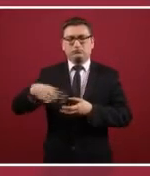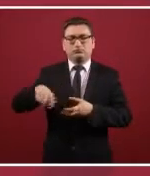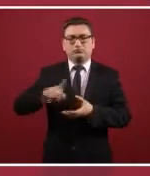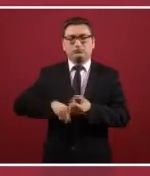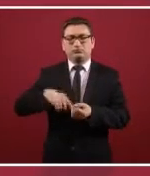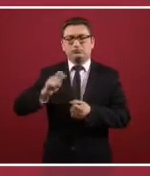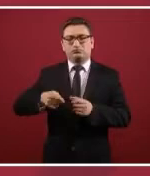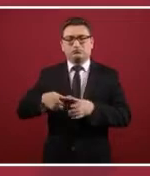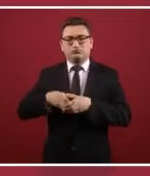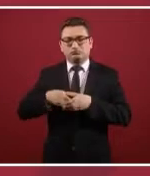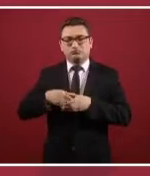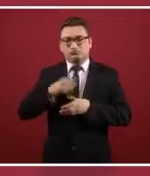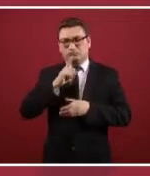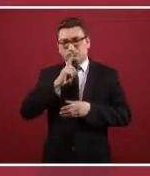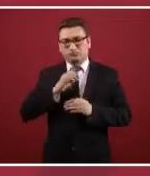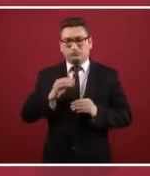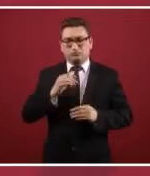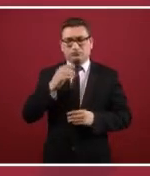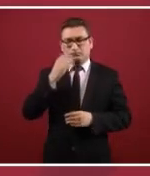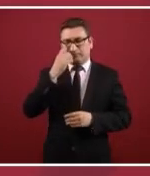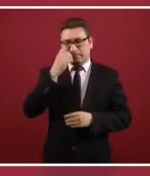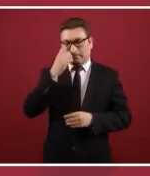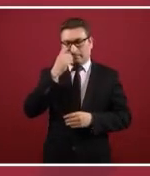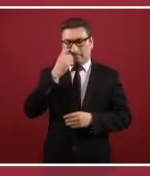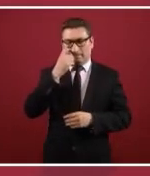era como el castillo de la pureza.